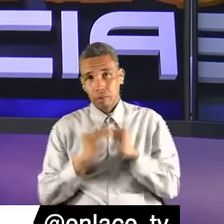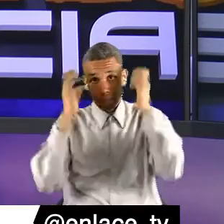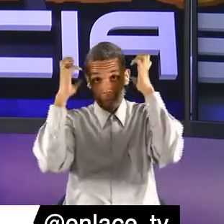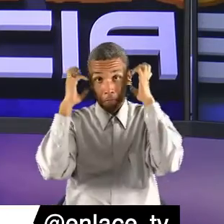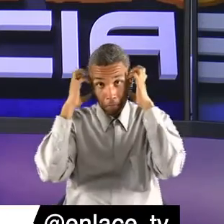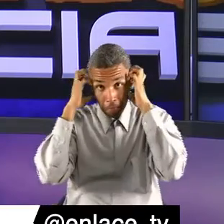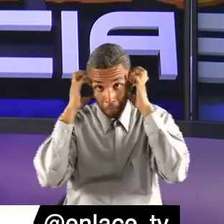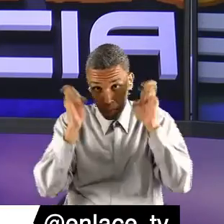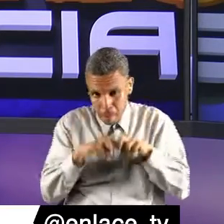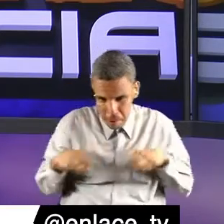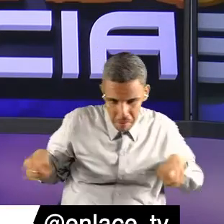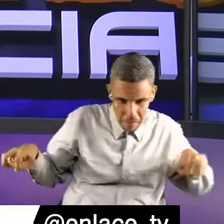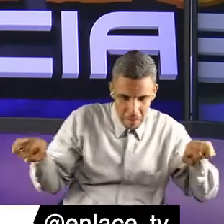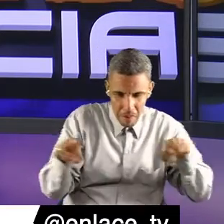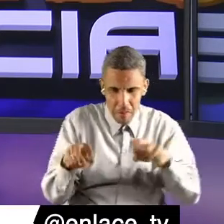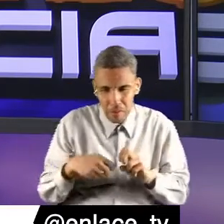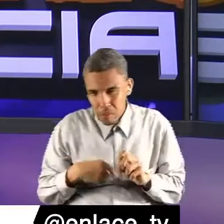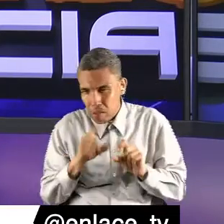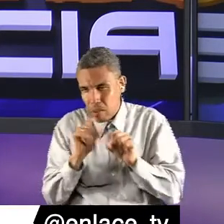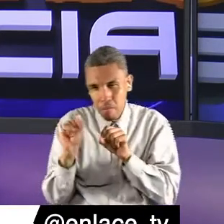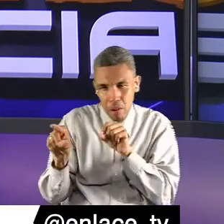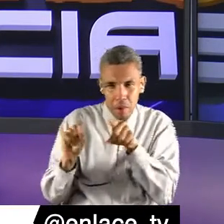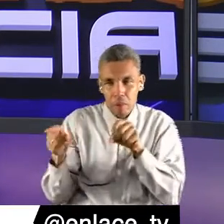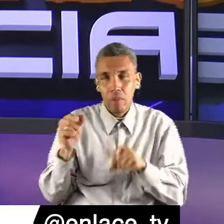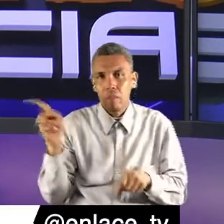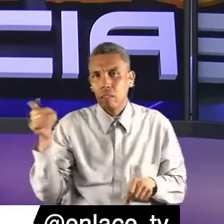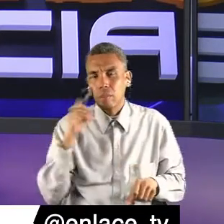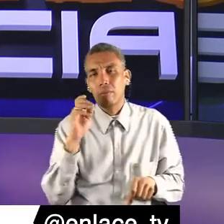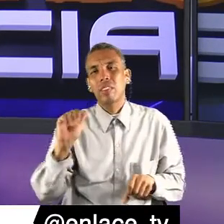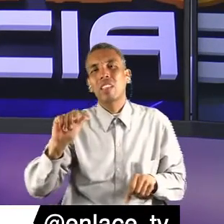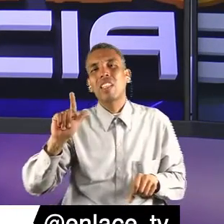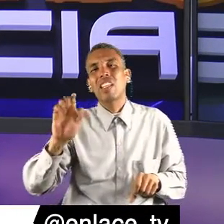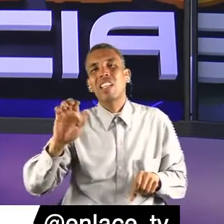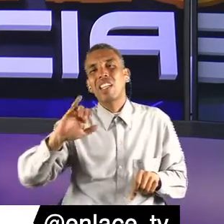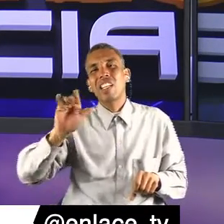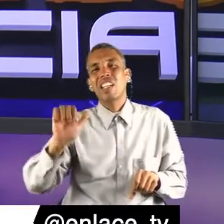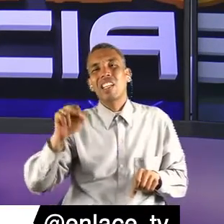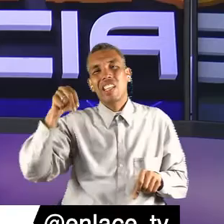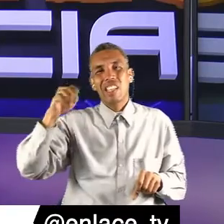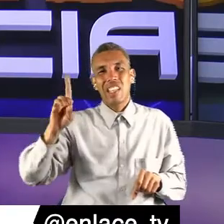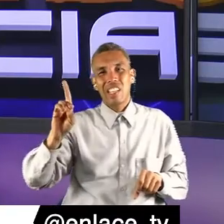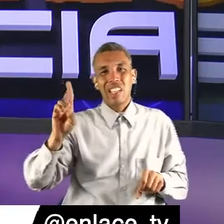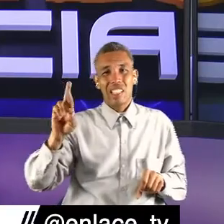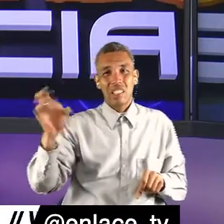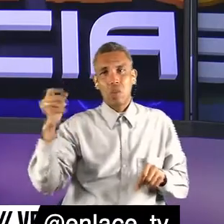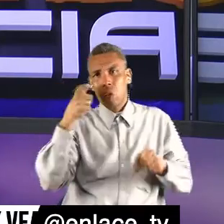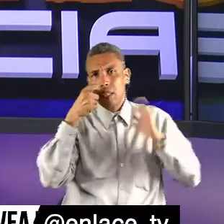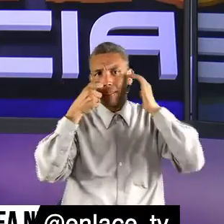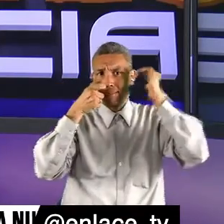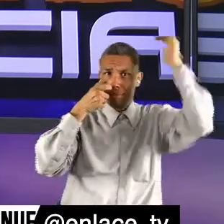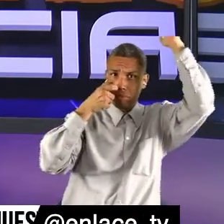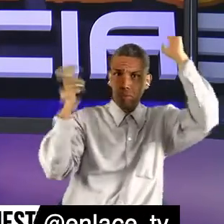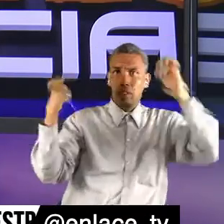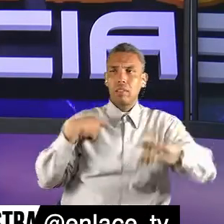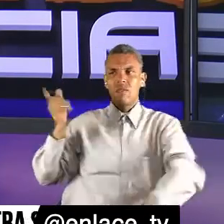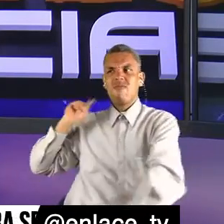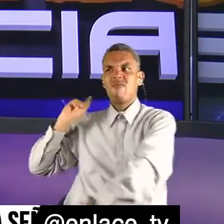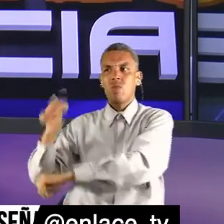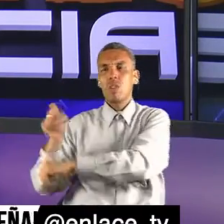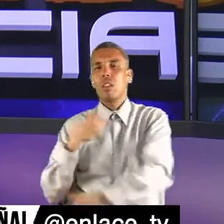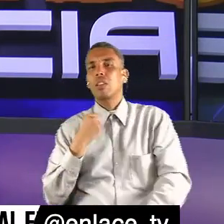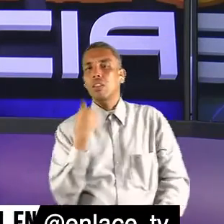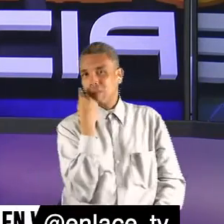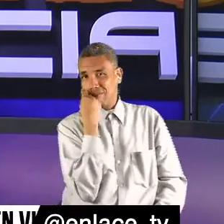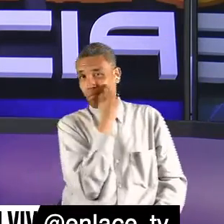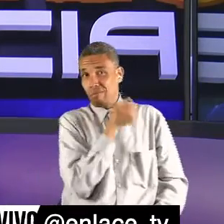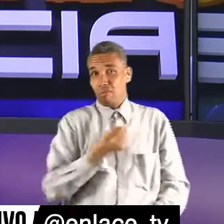Procurador General de la Nación, Alejandro Ordóñez, cuestionó fuertemente al presidente Juan Manuel Santos por la ley de restitución de tierras. Habló además